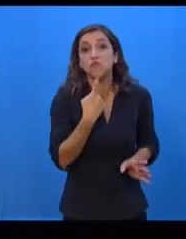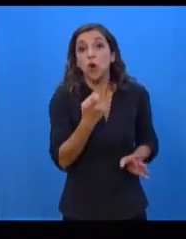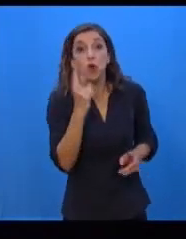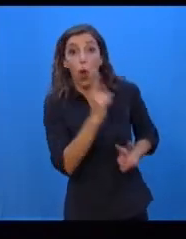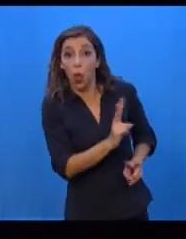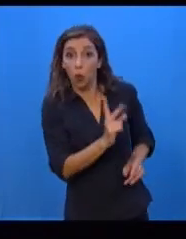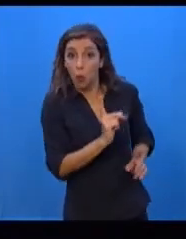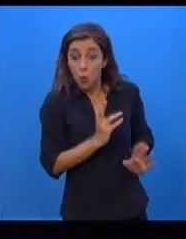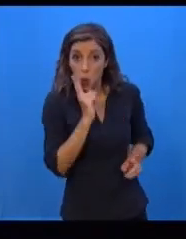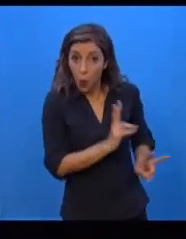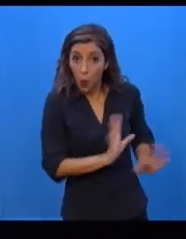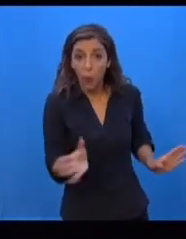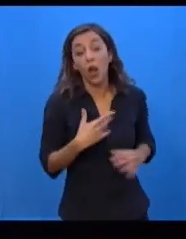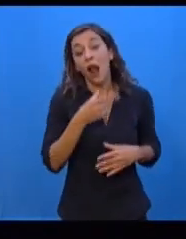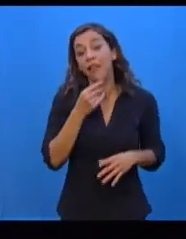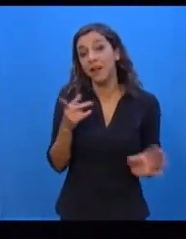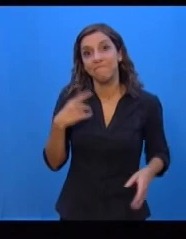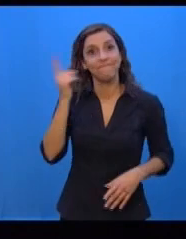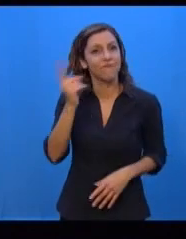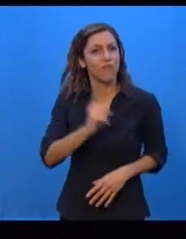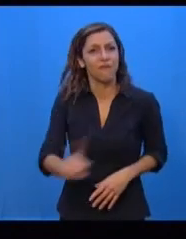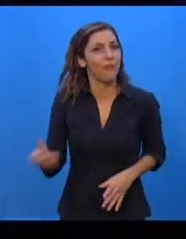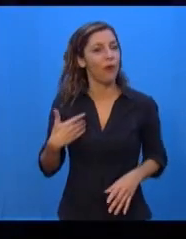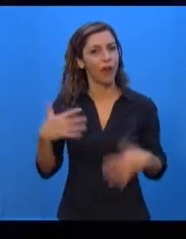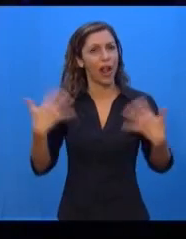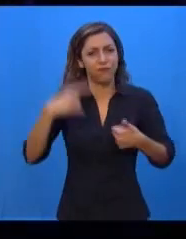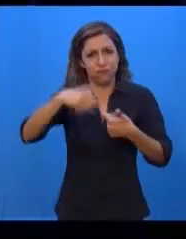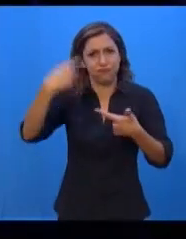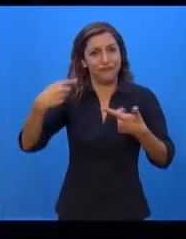La verdad que es imposible de creer que habiendo pasado tantas cosas... Bien, terminó su tiempo.